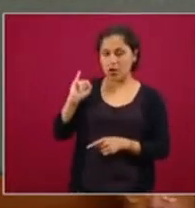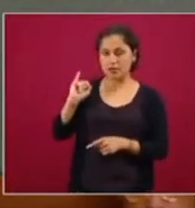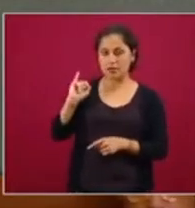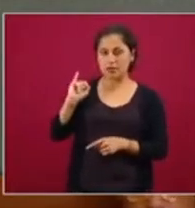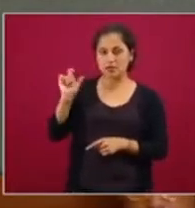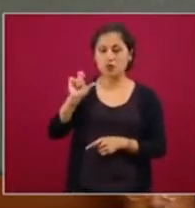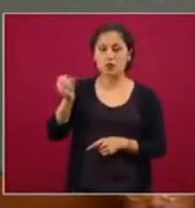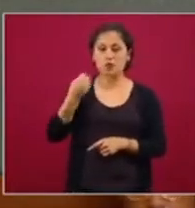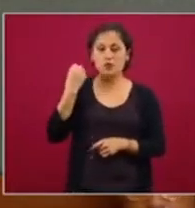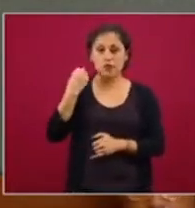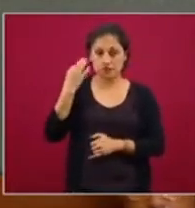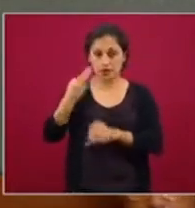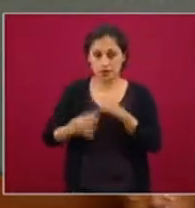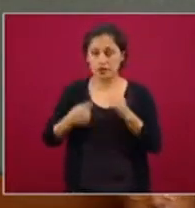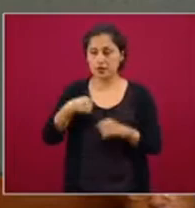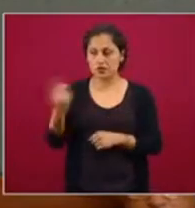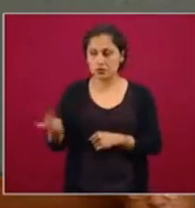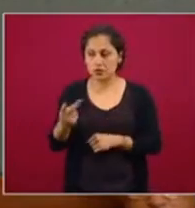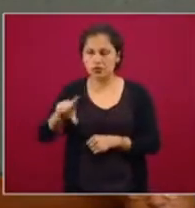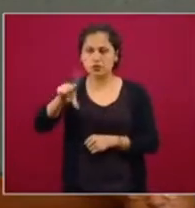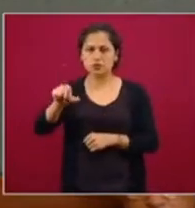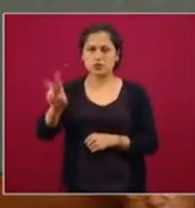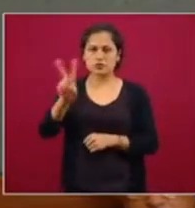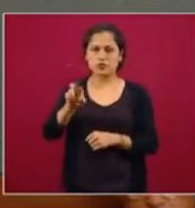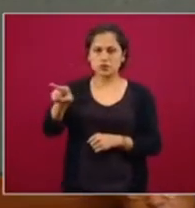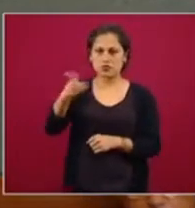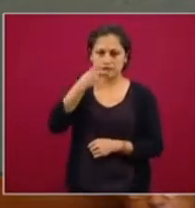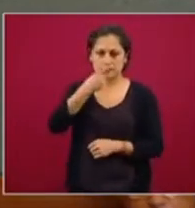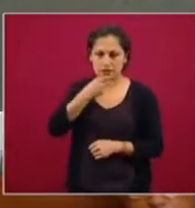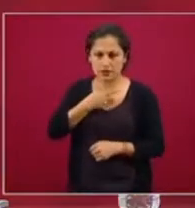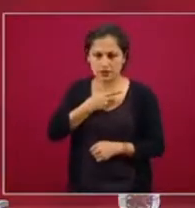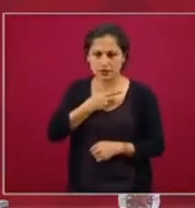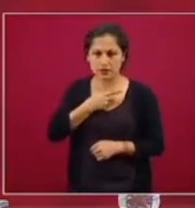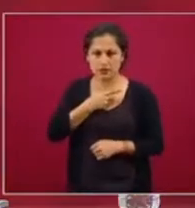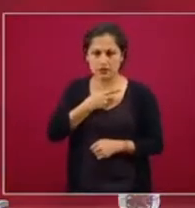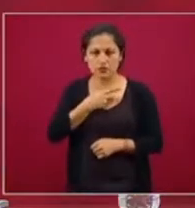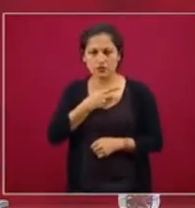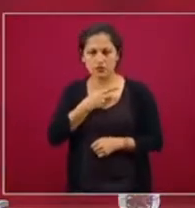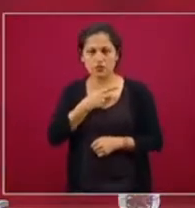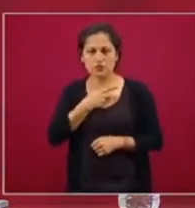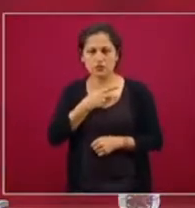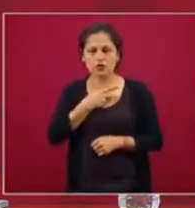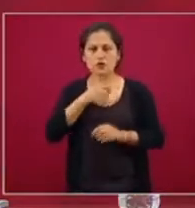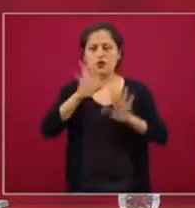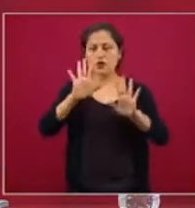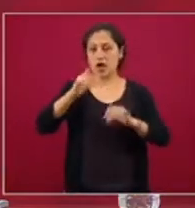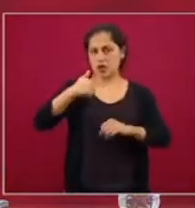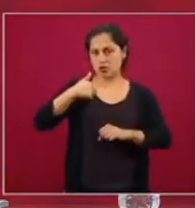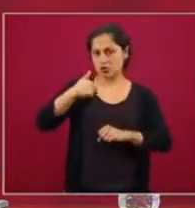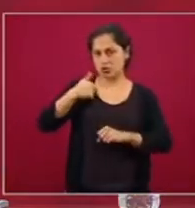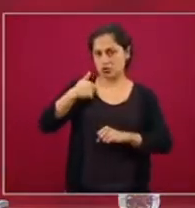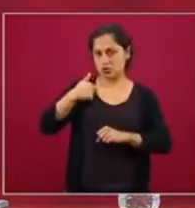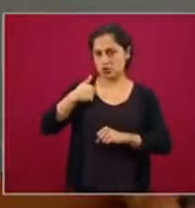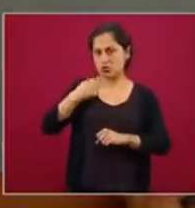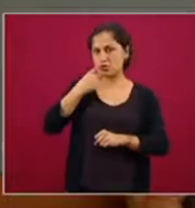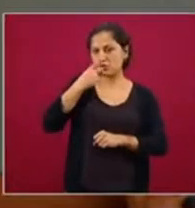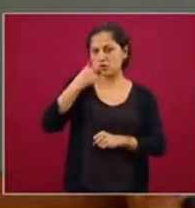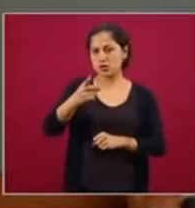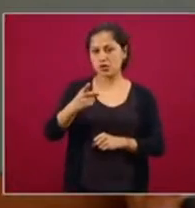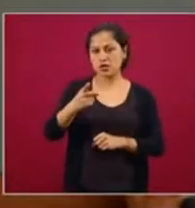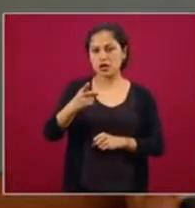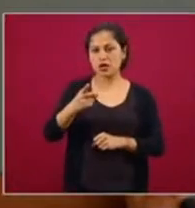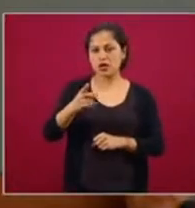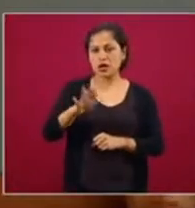la conferencia, en relación a que, así lo planteé yo, era un privilegio el que